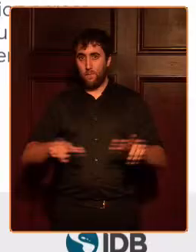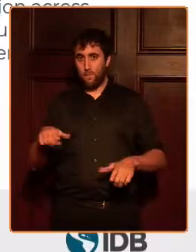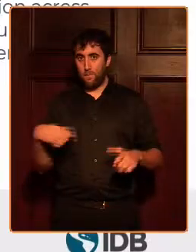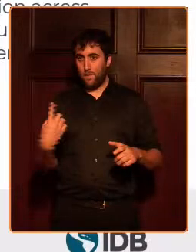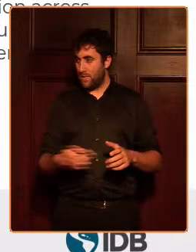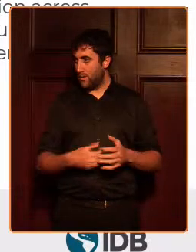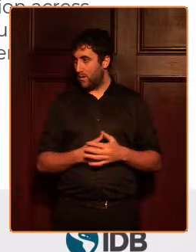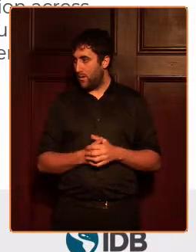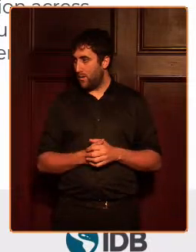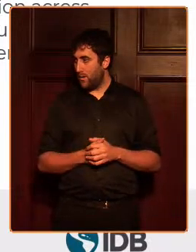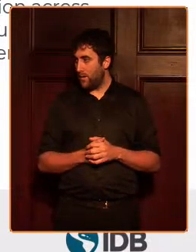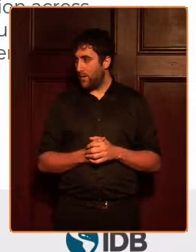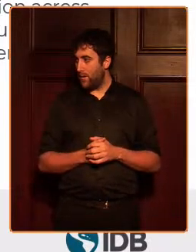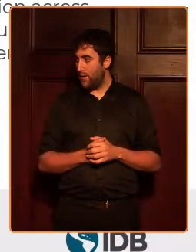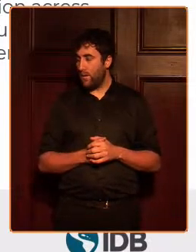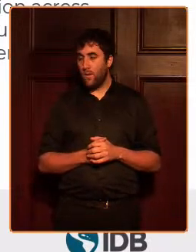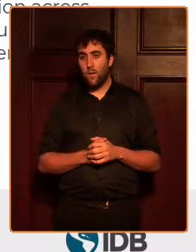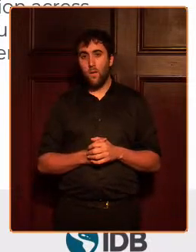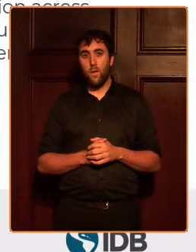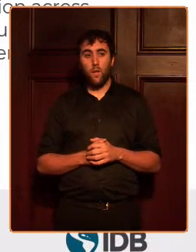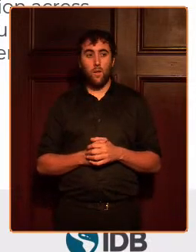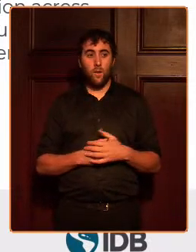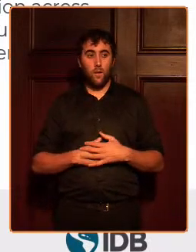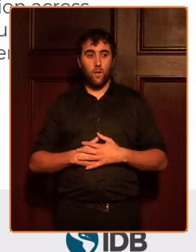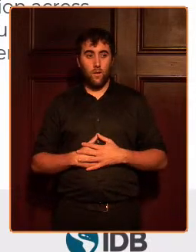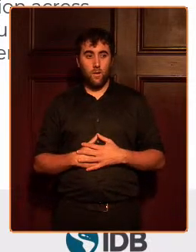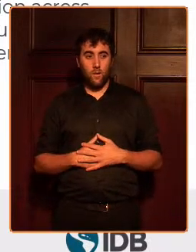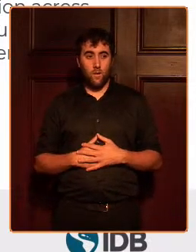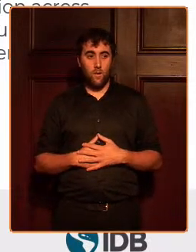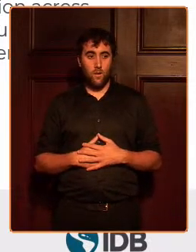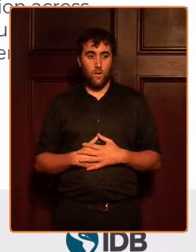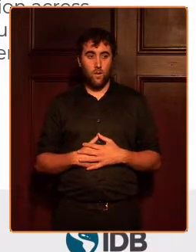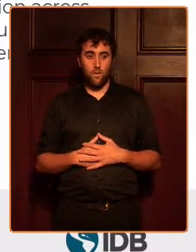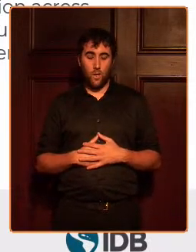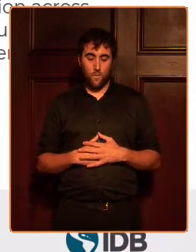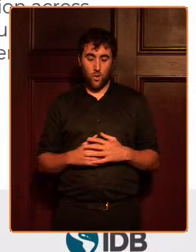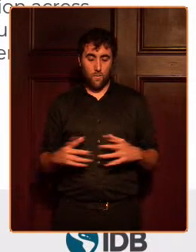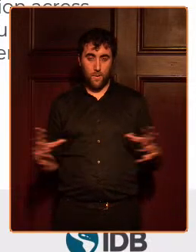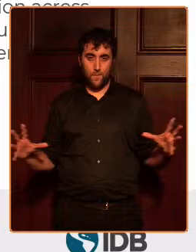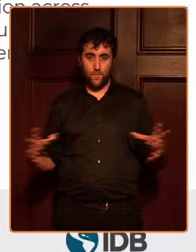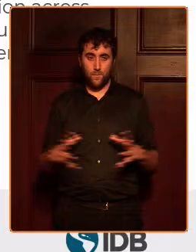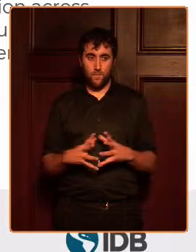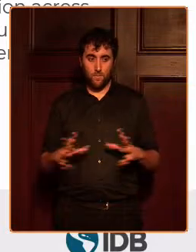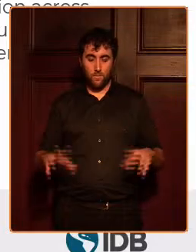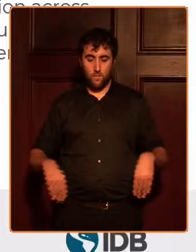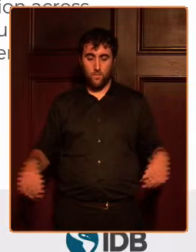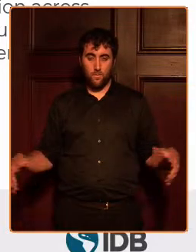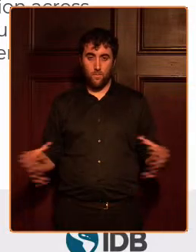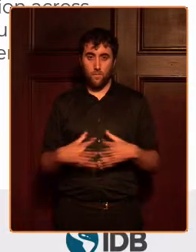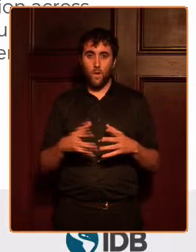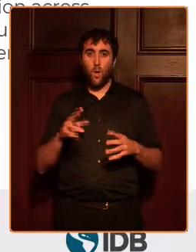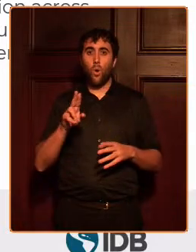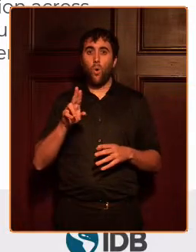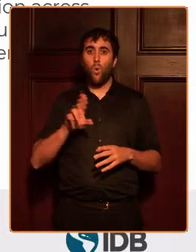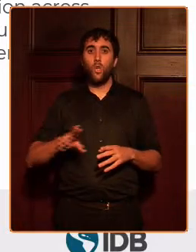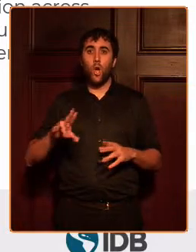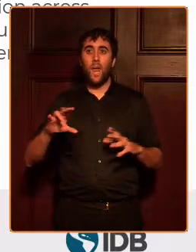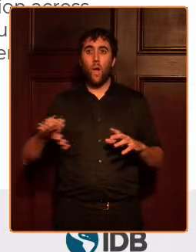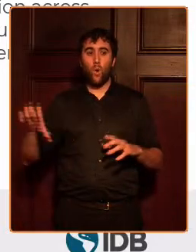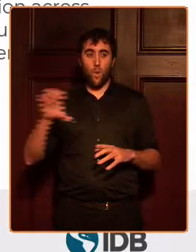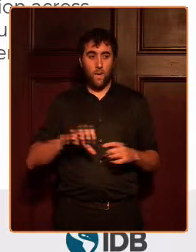encontrar en el aula, en el terreno. Me parece muy interesante este reporte de la Unión Europea sobre